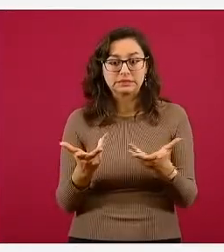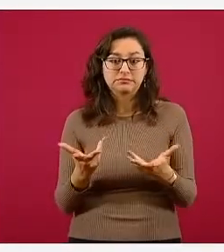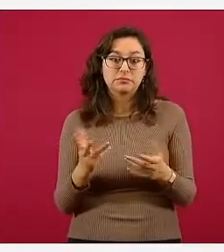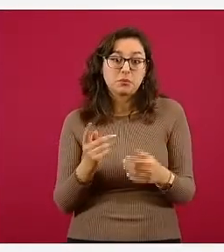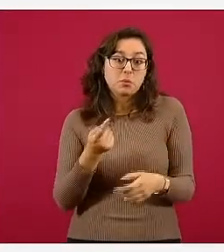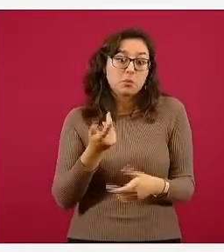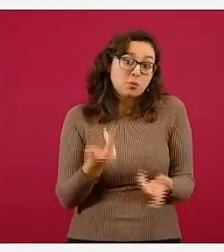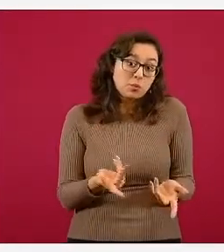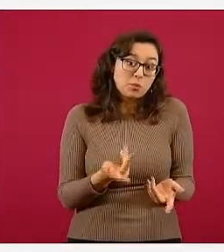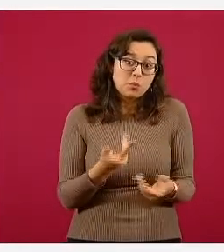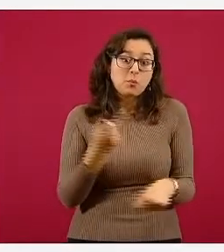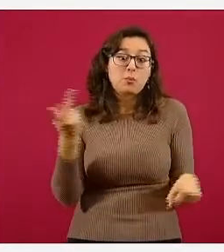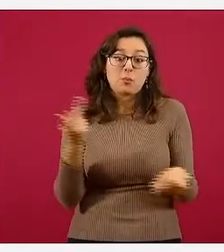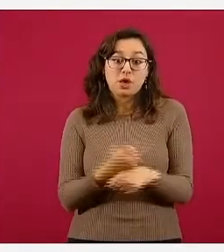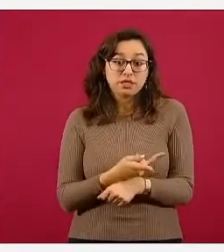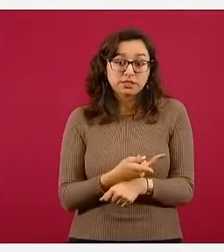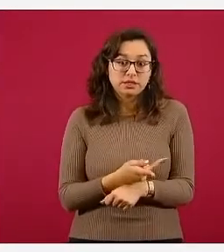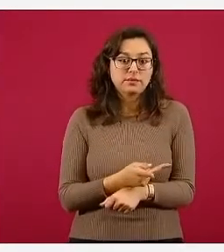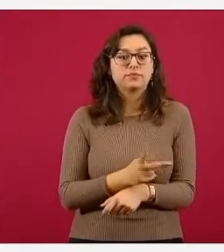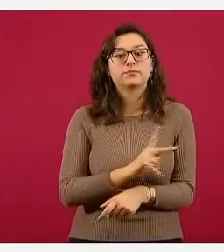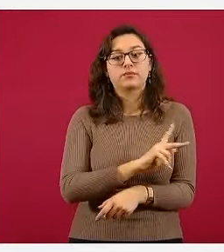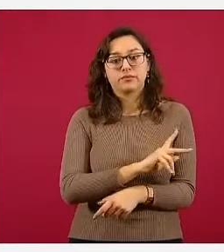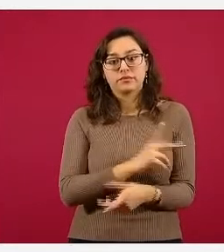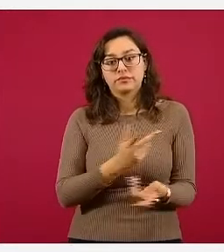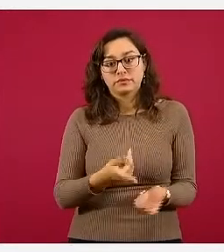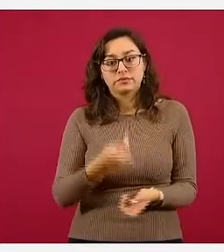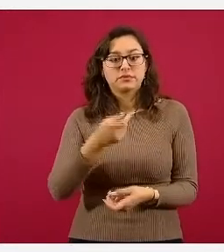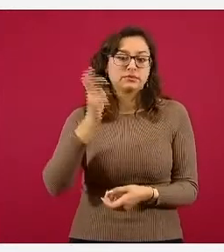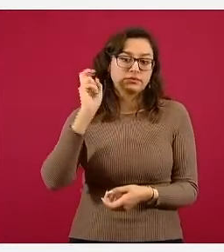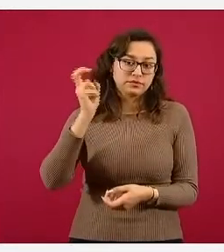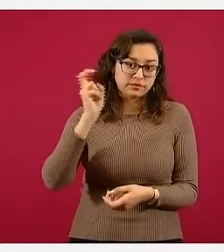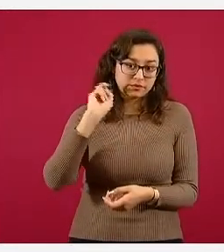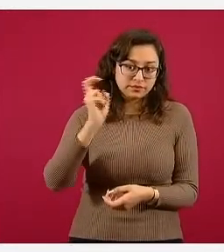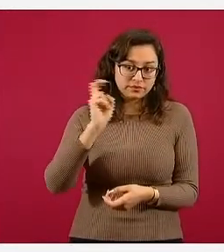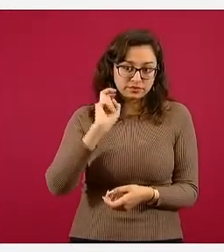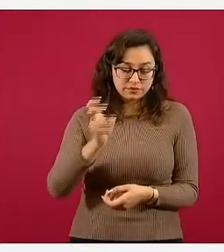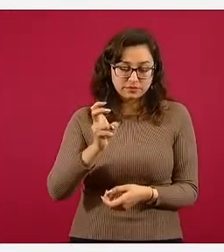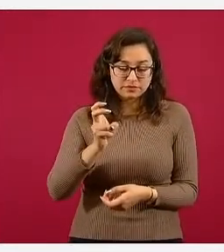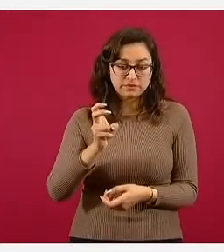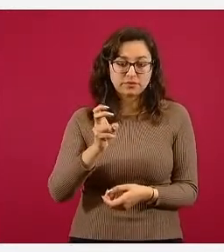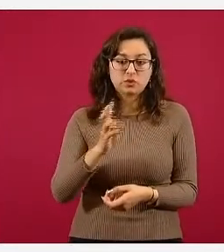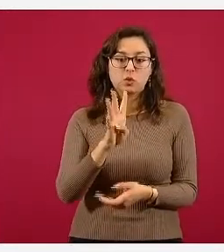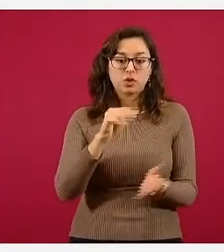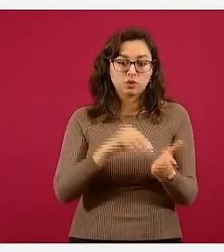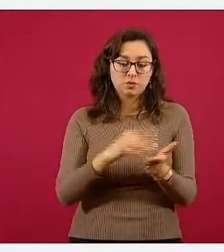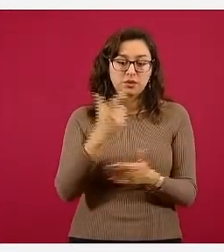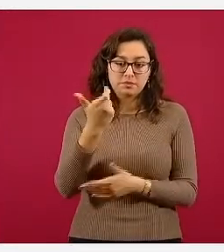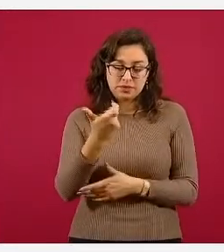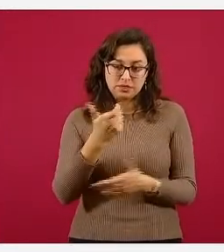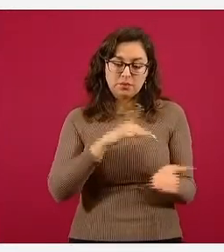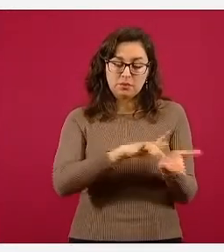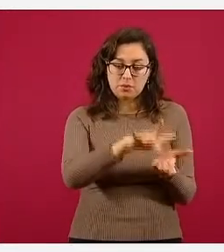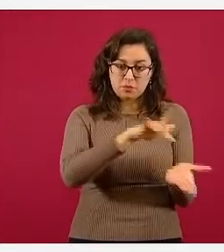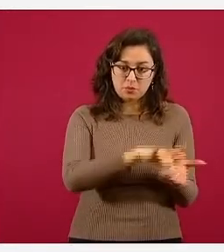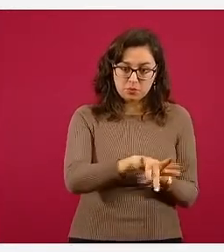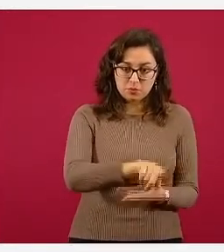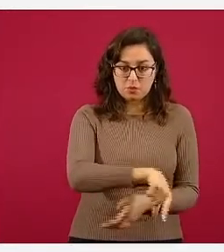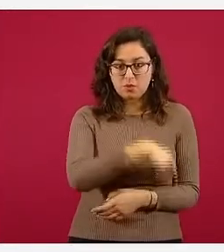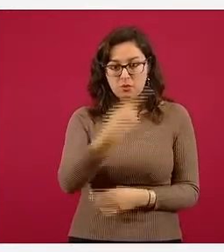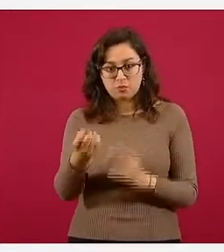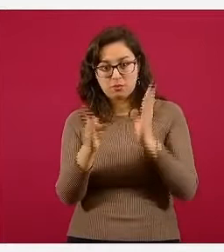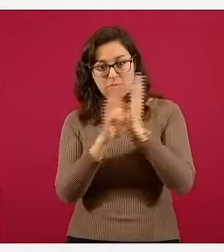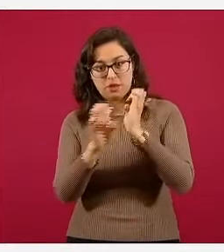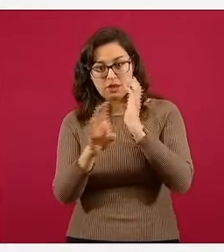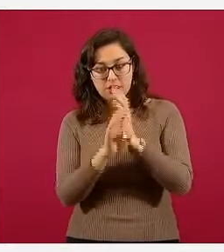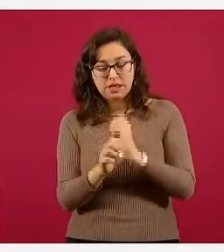4,000 pesos a todas las unidades de lo que llamamos transporte de ruta y 6,000 pesos a todas las unidades de lo que llamamos transporte de corredores, se mantuvieron